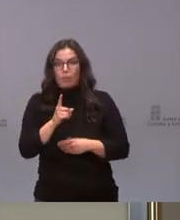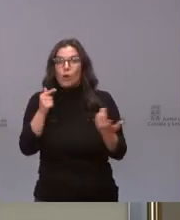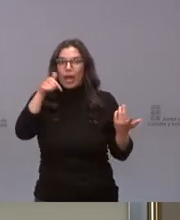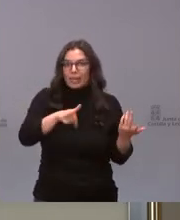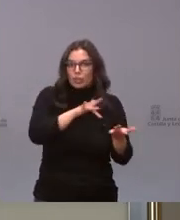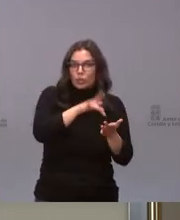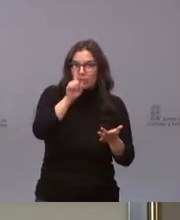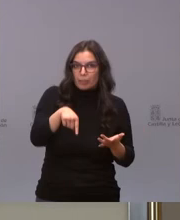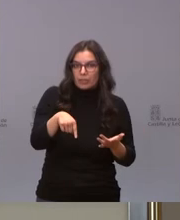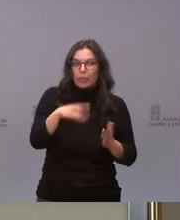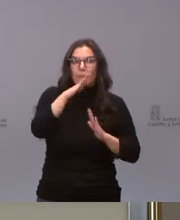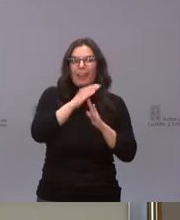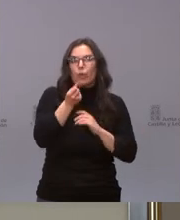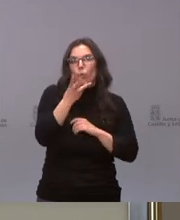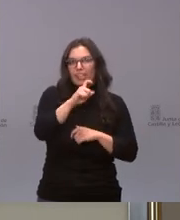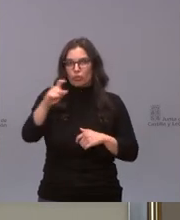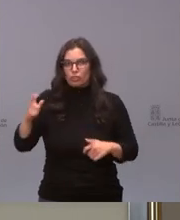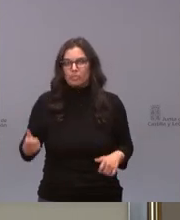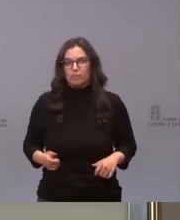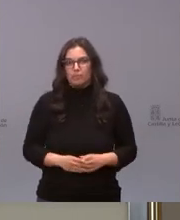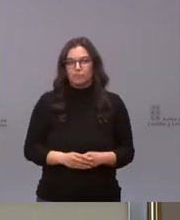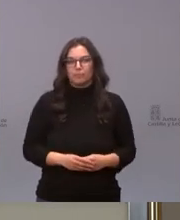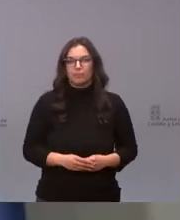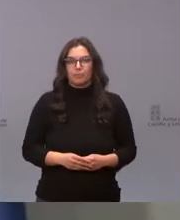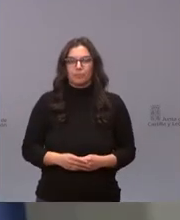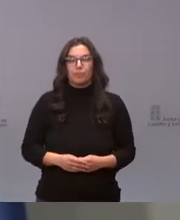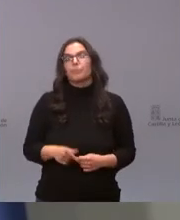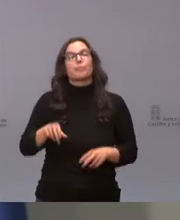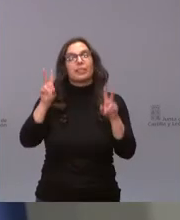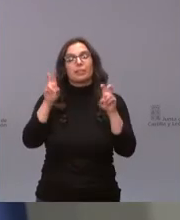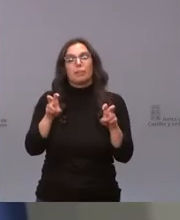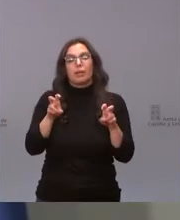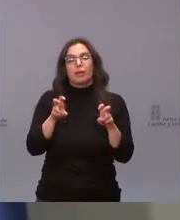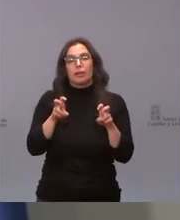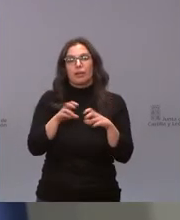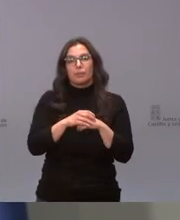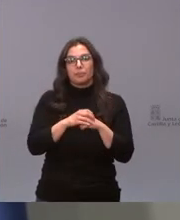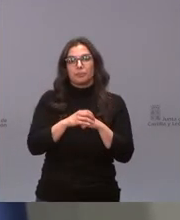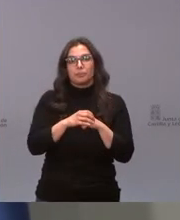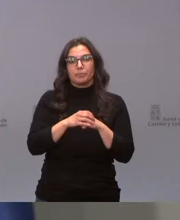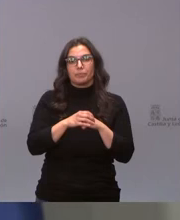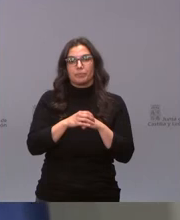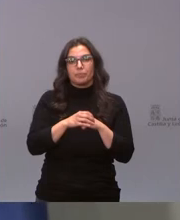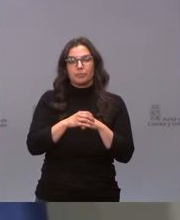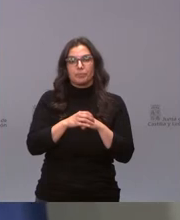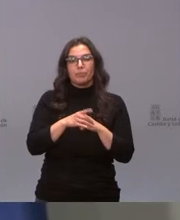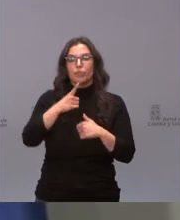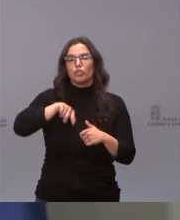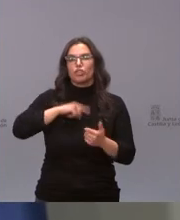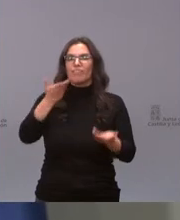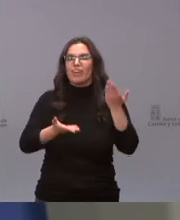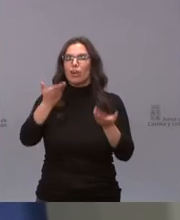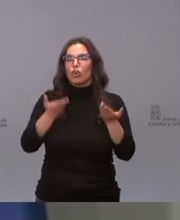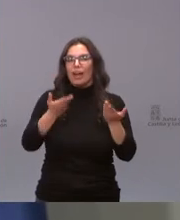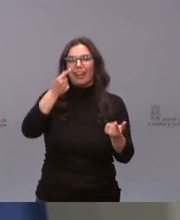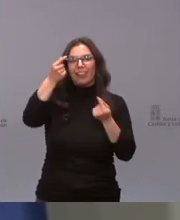y cuántas vacunas estarían paralizadas. Gracias. A este respecto, sobre lo que vamos a valorar, es